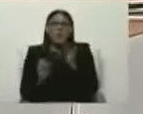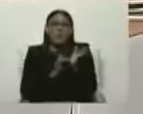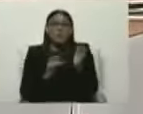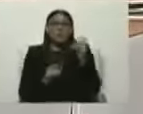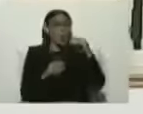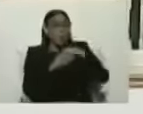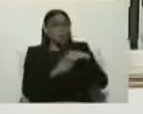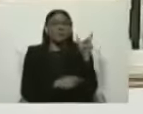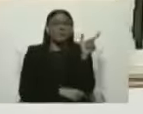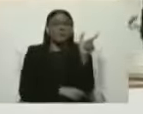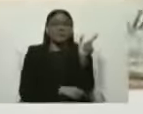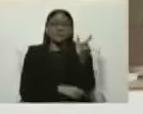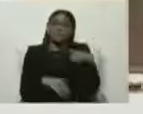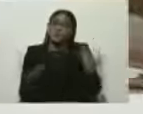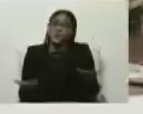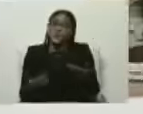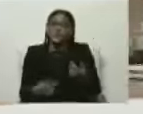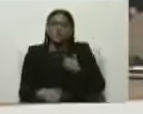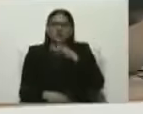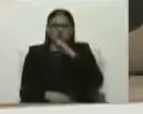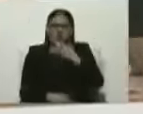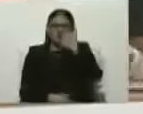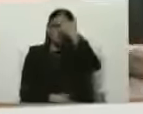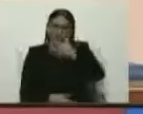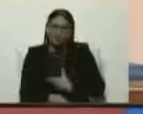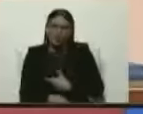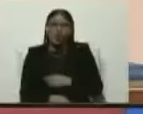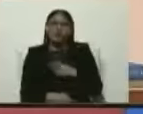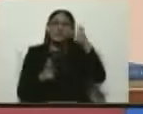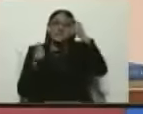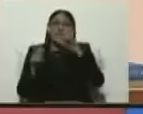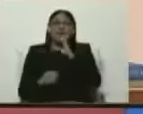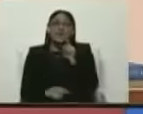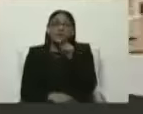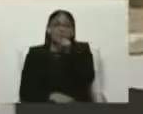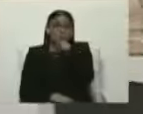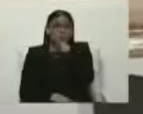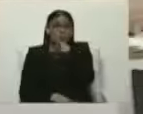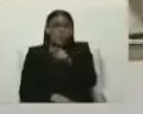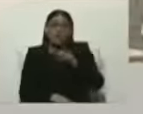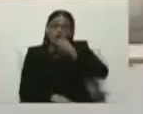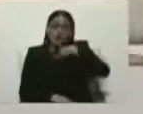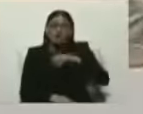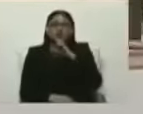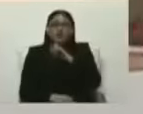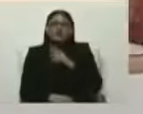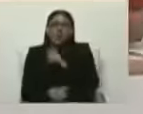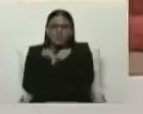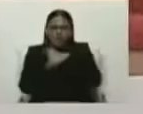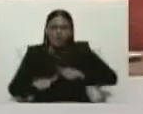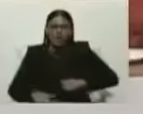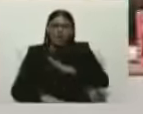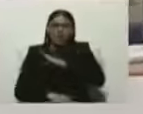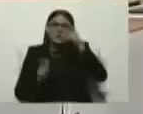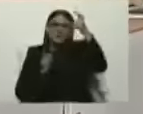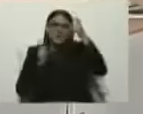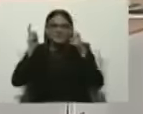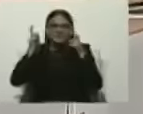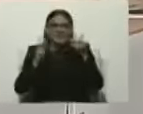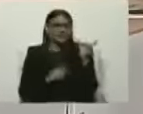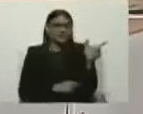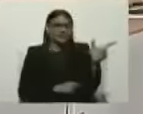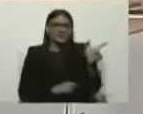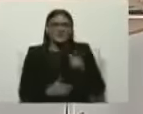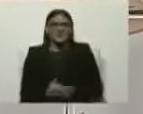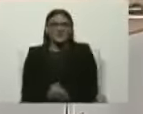Perú. Ya ves, soy yo, ya veré tú. Aquí estamos los guerreros del